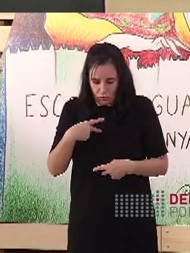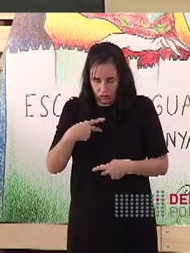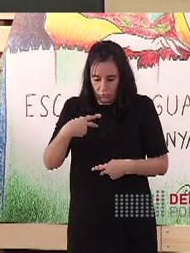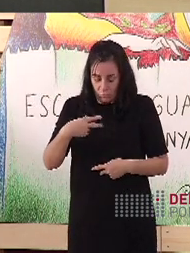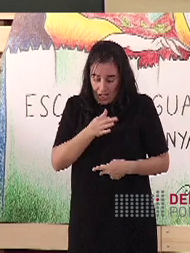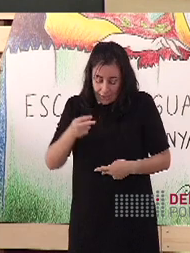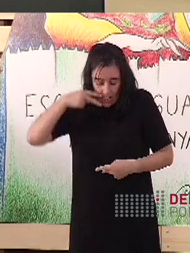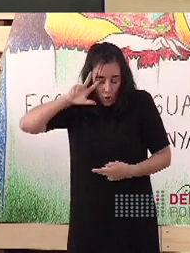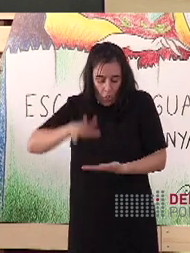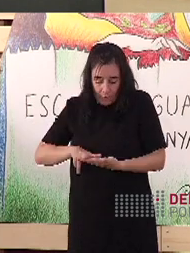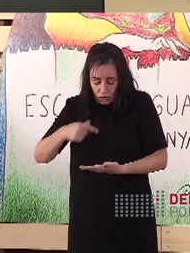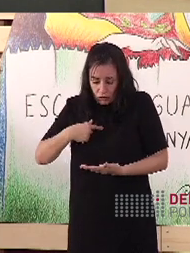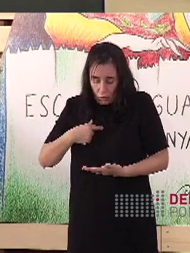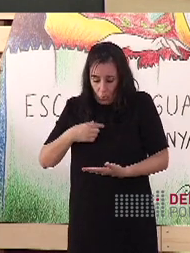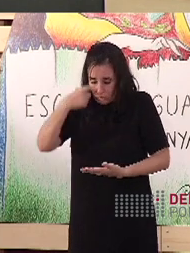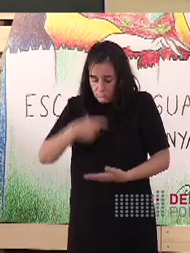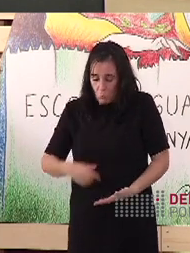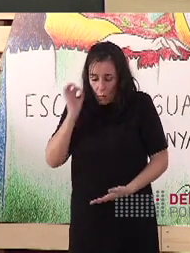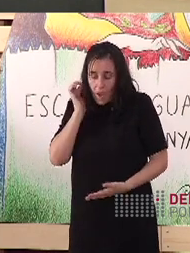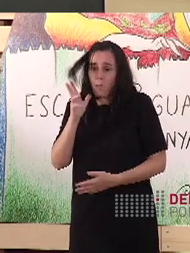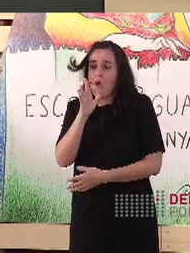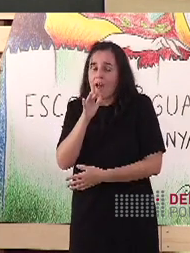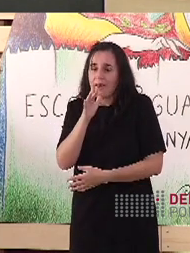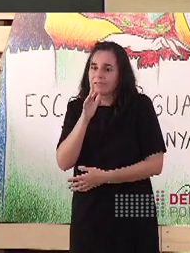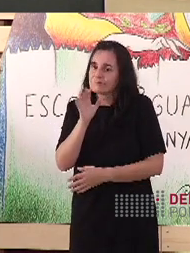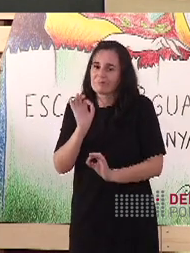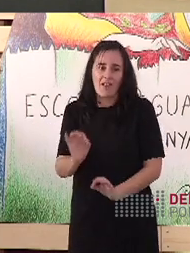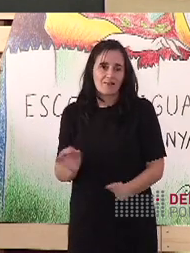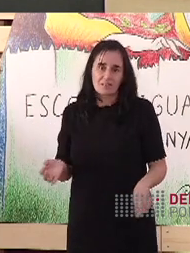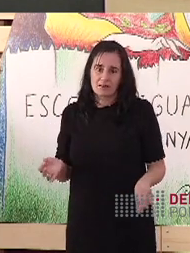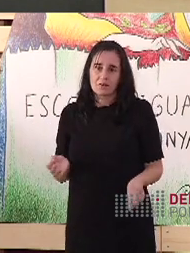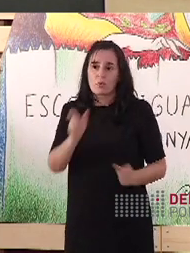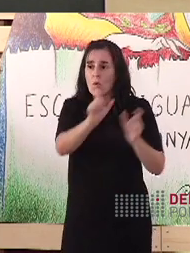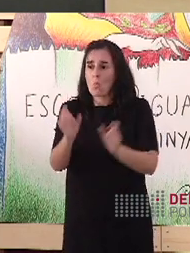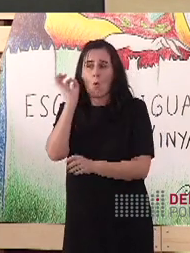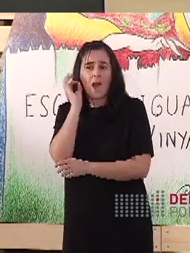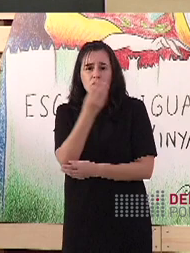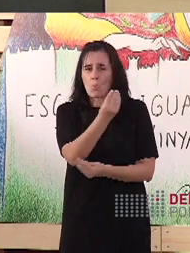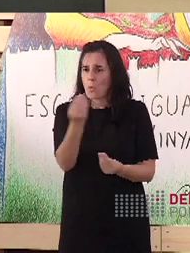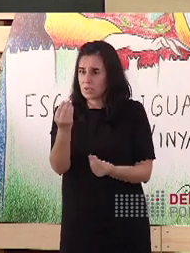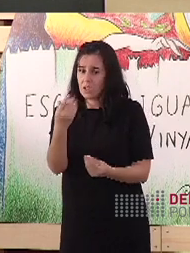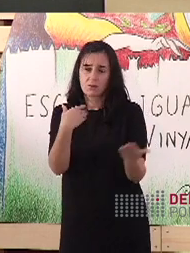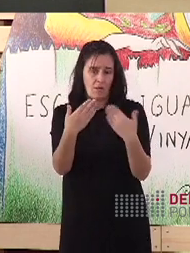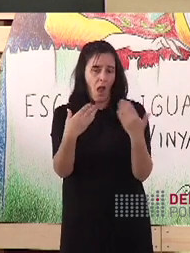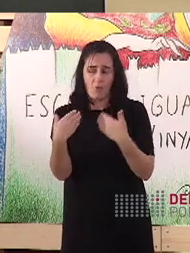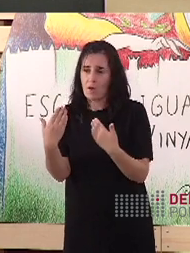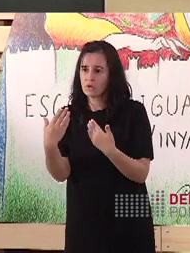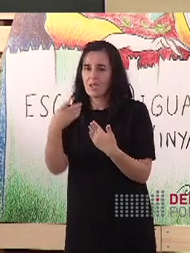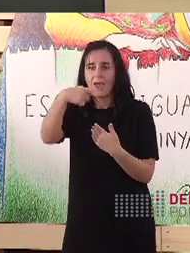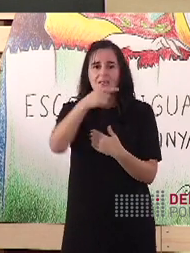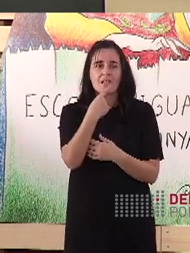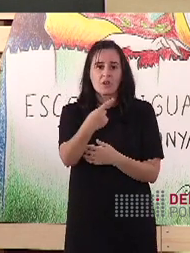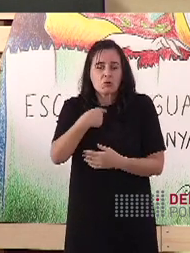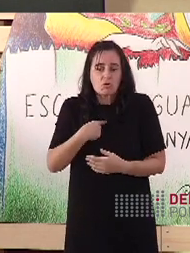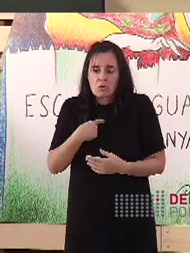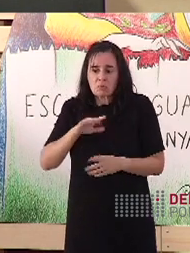como mujeres violadas está ahí. Hay muchísimas mujeres, con las que hemos hablado tú, Ángeles, seguro que también, que ellas dicen que nunca han vivido una situación de